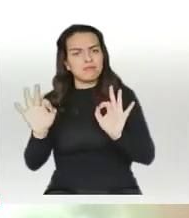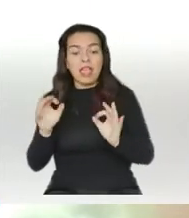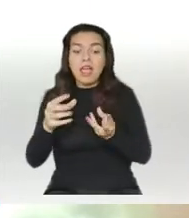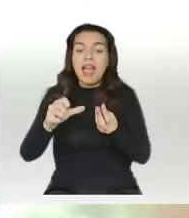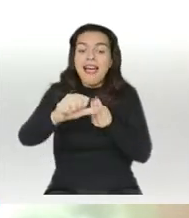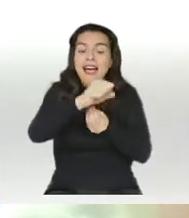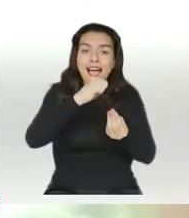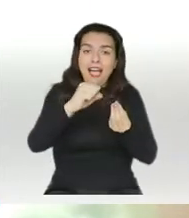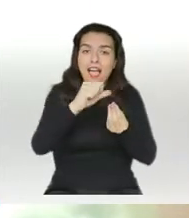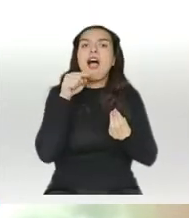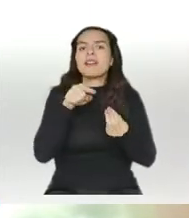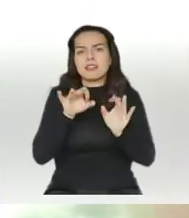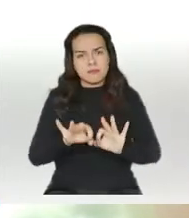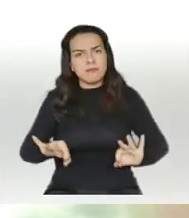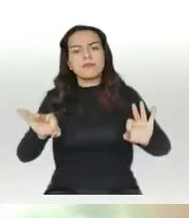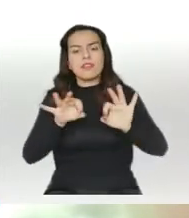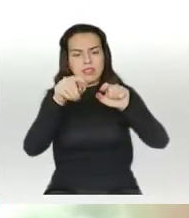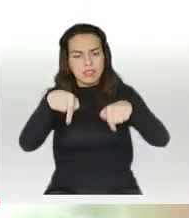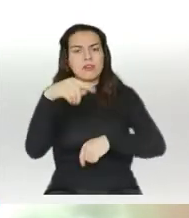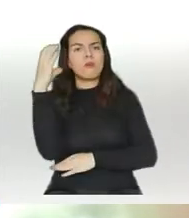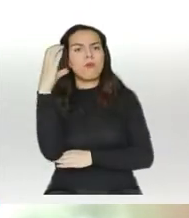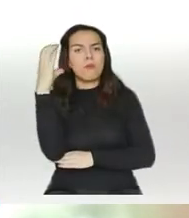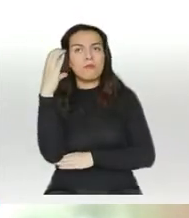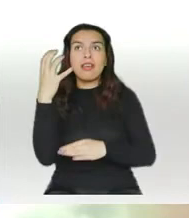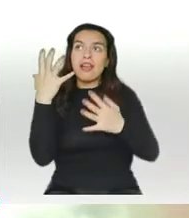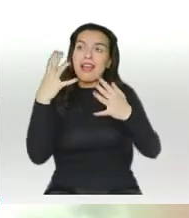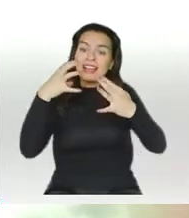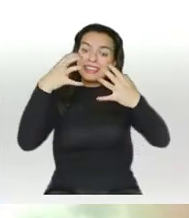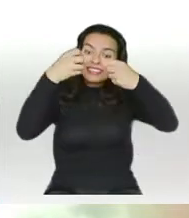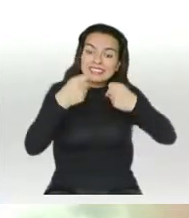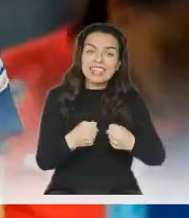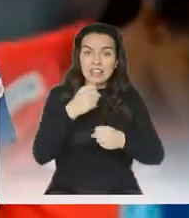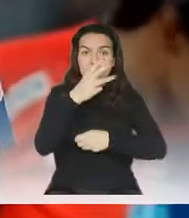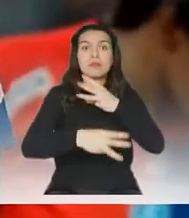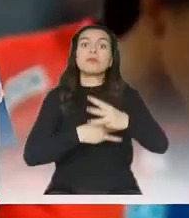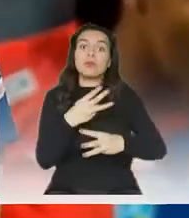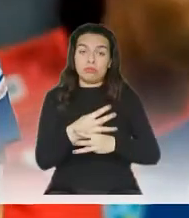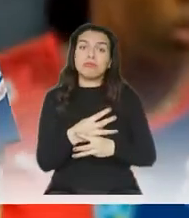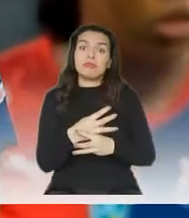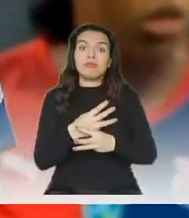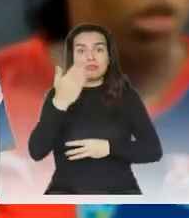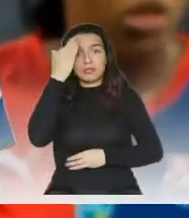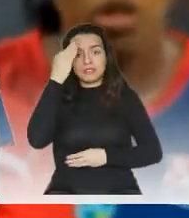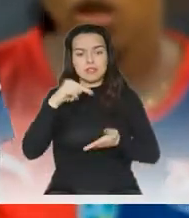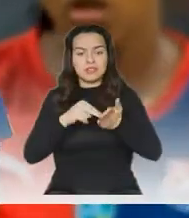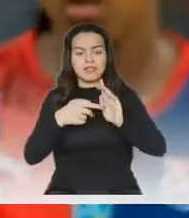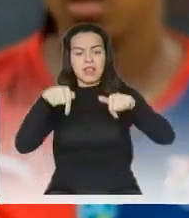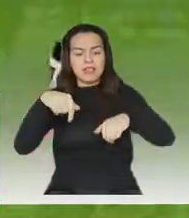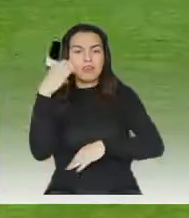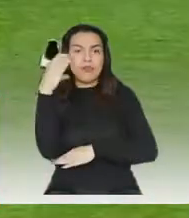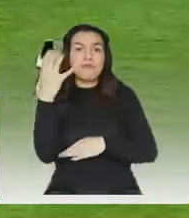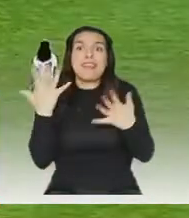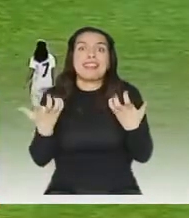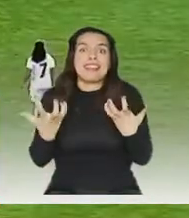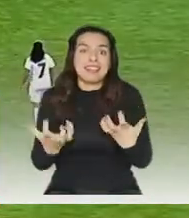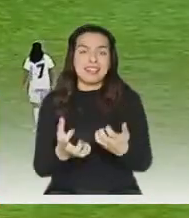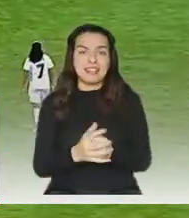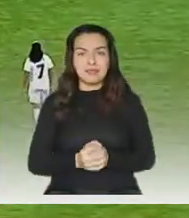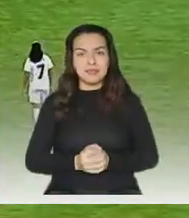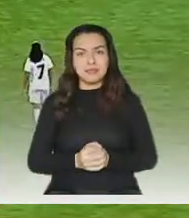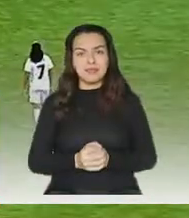importante si Colombia quiere ser sede de un mundial, que así lo queremos todos los colombianos. La elección de la sede para la Copa Mundo